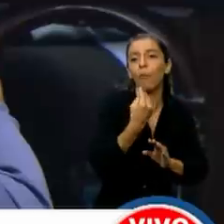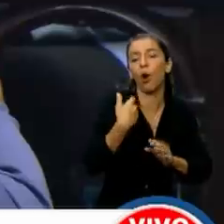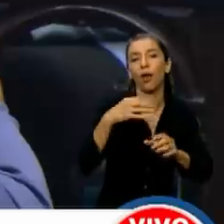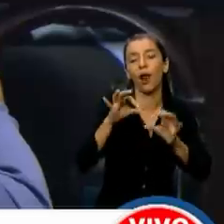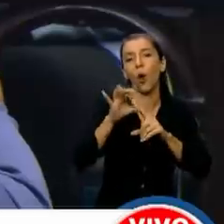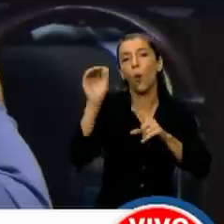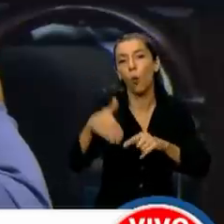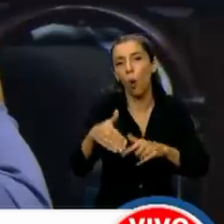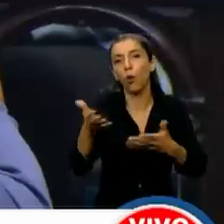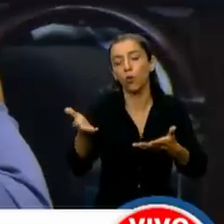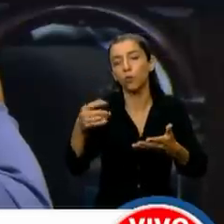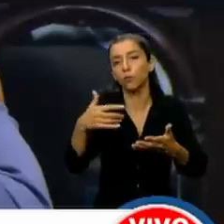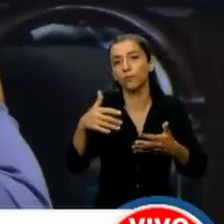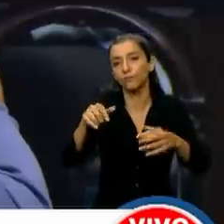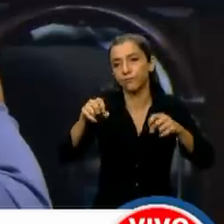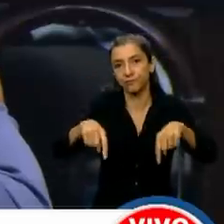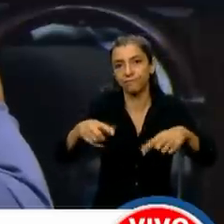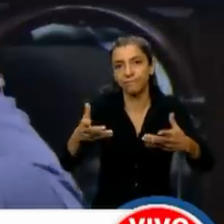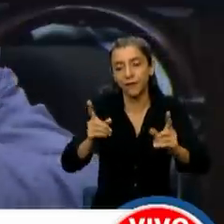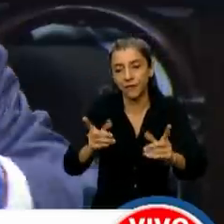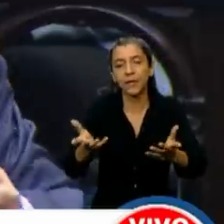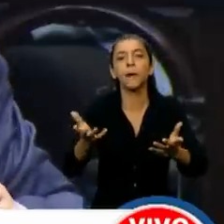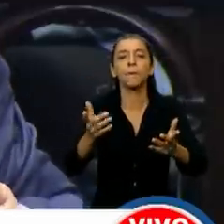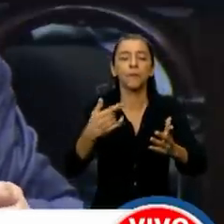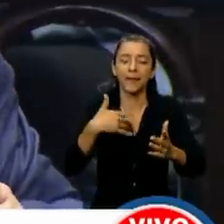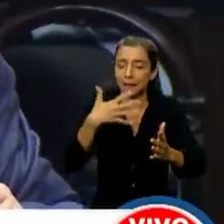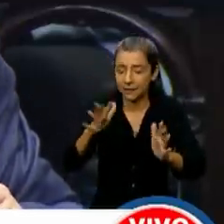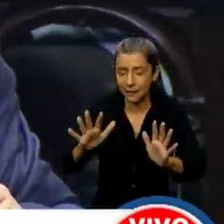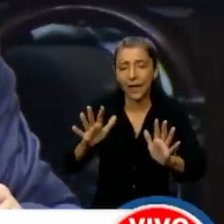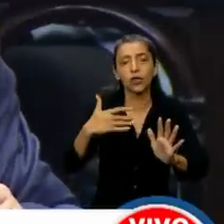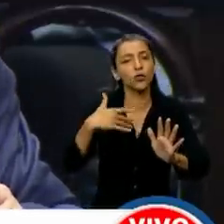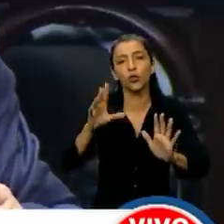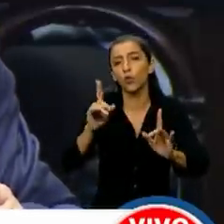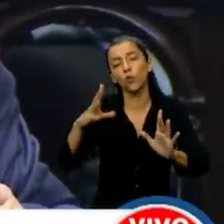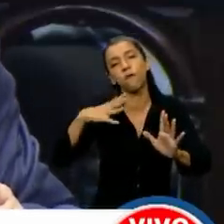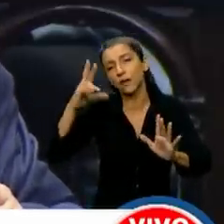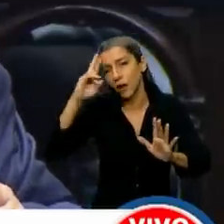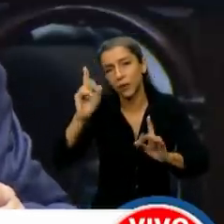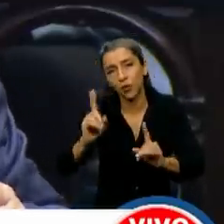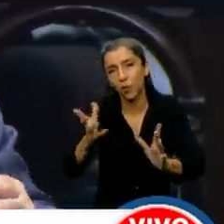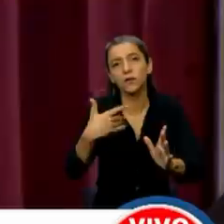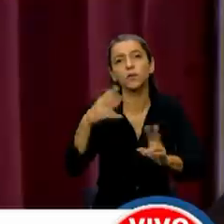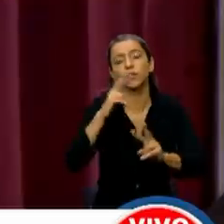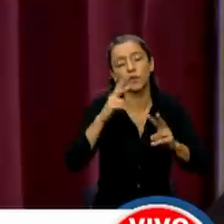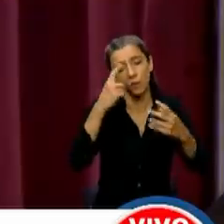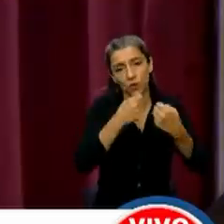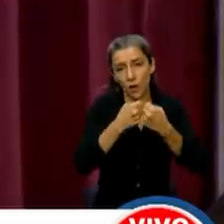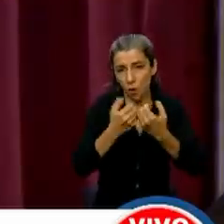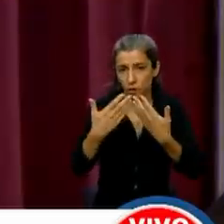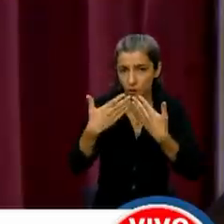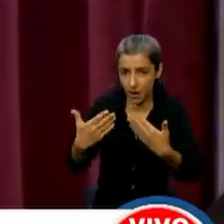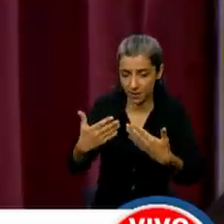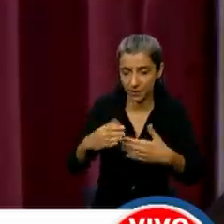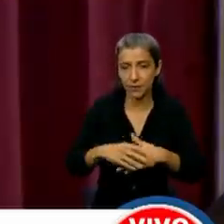estamos debatiendo acá así que les pido disculpa y paciencia no es una falta de respeto a ninguno de lo que estaba hablando de parte de ustedes gracias diputado